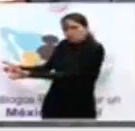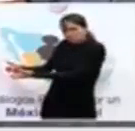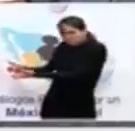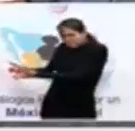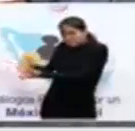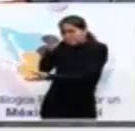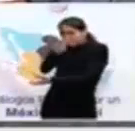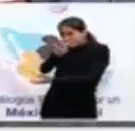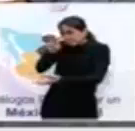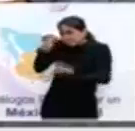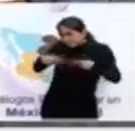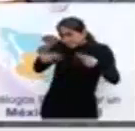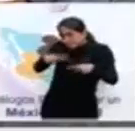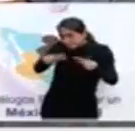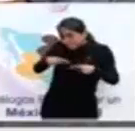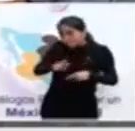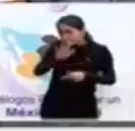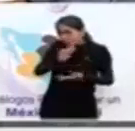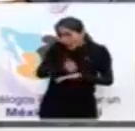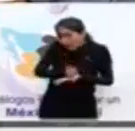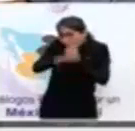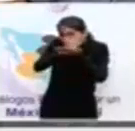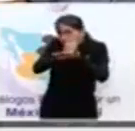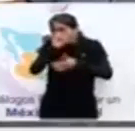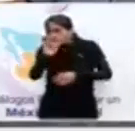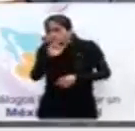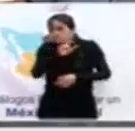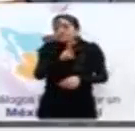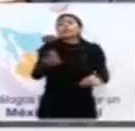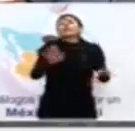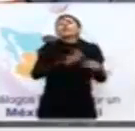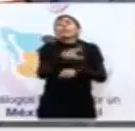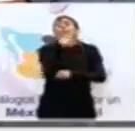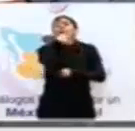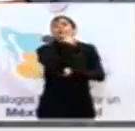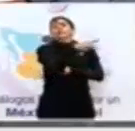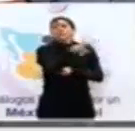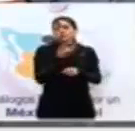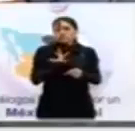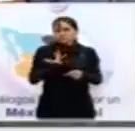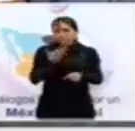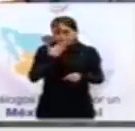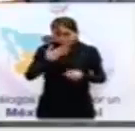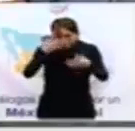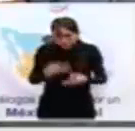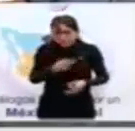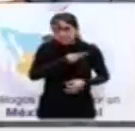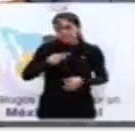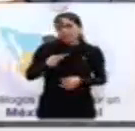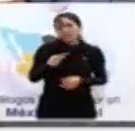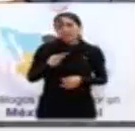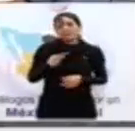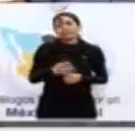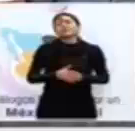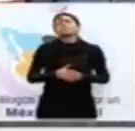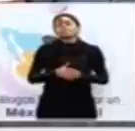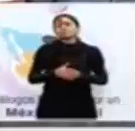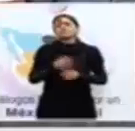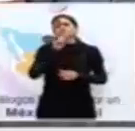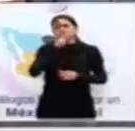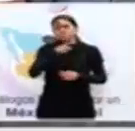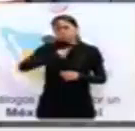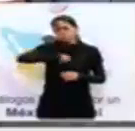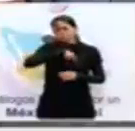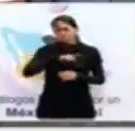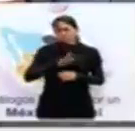ese sería, ¿no? Y en bienes públicos no solamente es la infraestructura, sino estamos hablando de dos elementos importantes que los hemos desatendido